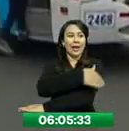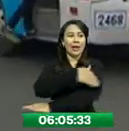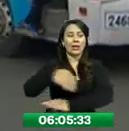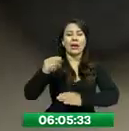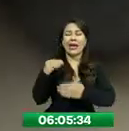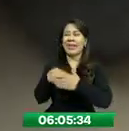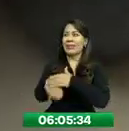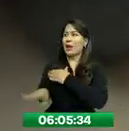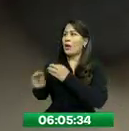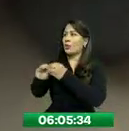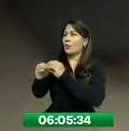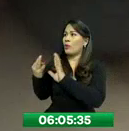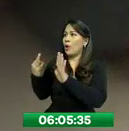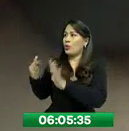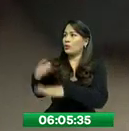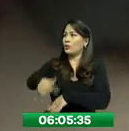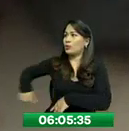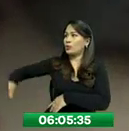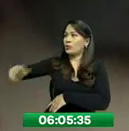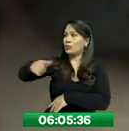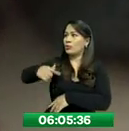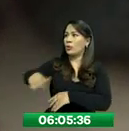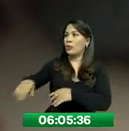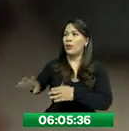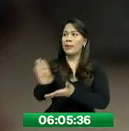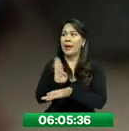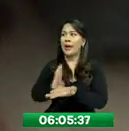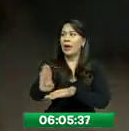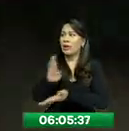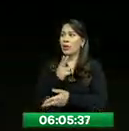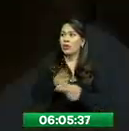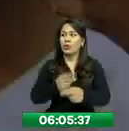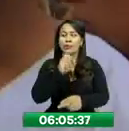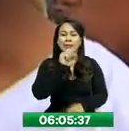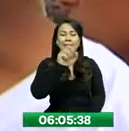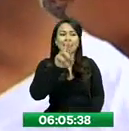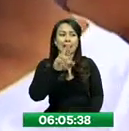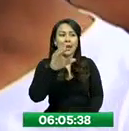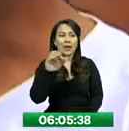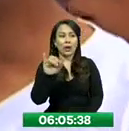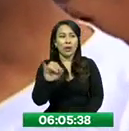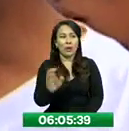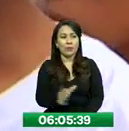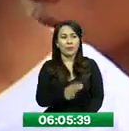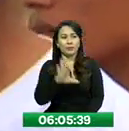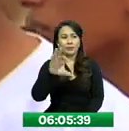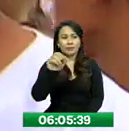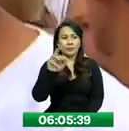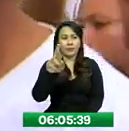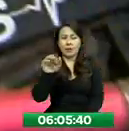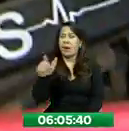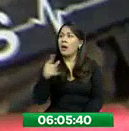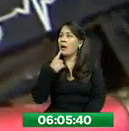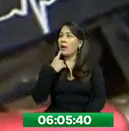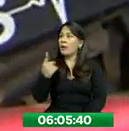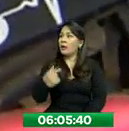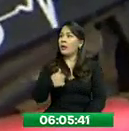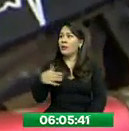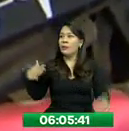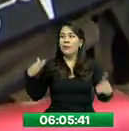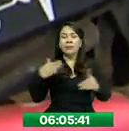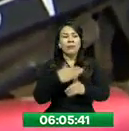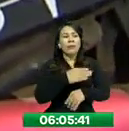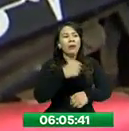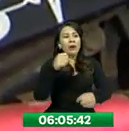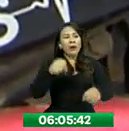en la entrada de la cooperativa Sergio Toral, noroeste de Guayaquil. Y entonces se le traba la llanta, se le rompe la cadena y se le traba la manzana de